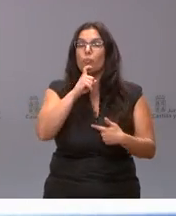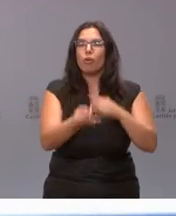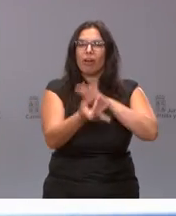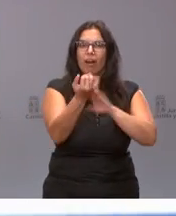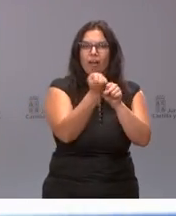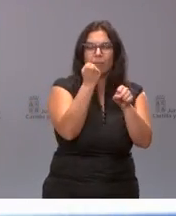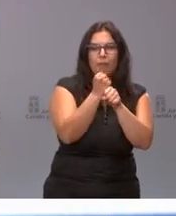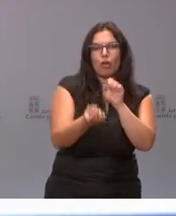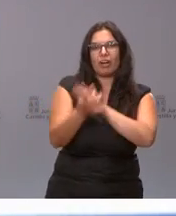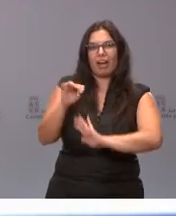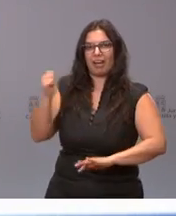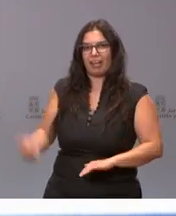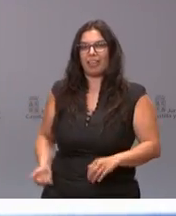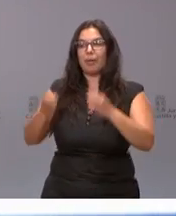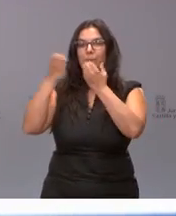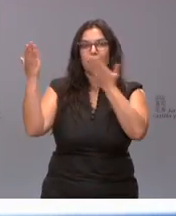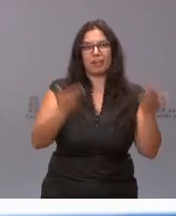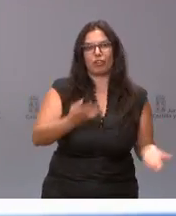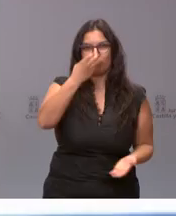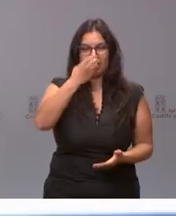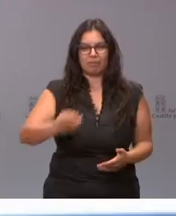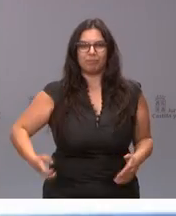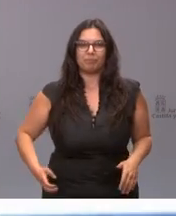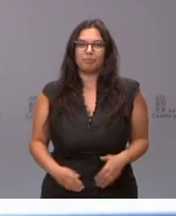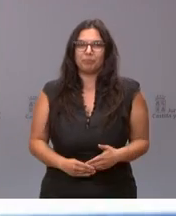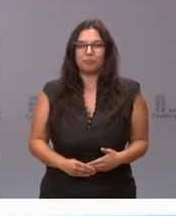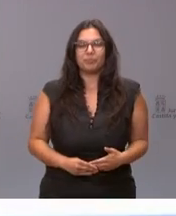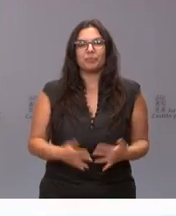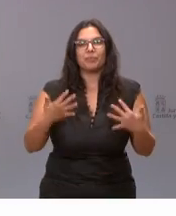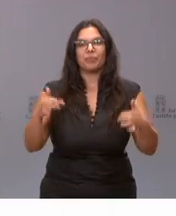generando riqueza. Bienvenidos a Medina del Campo.